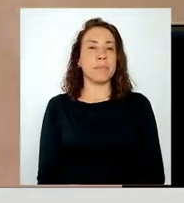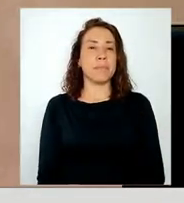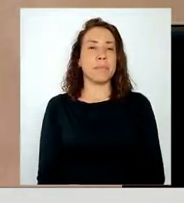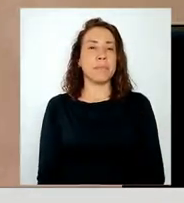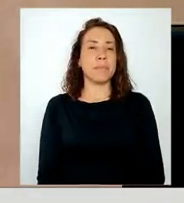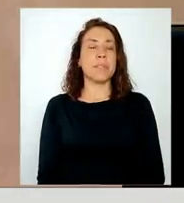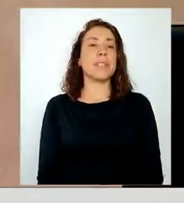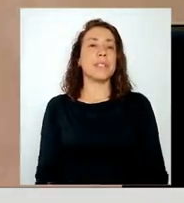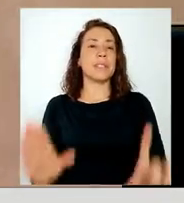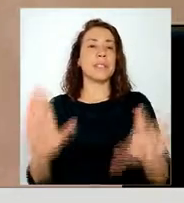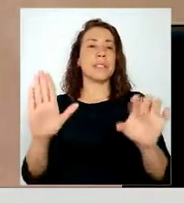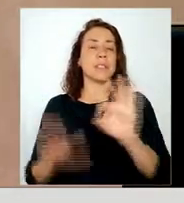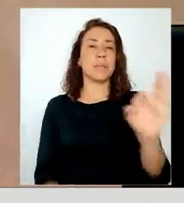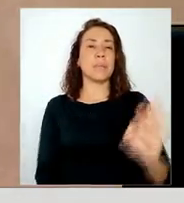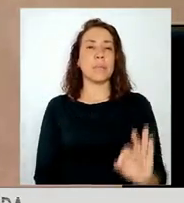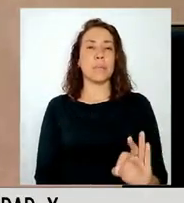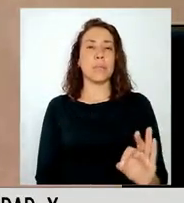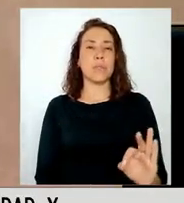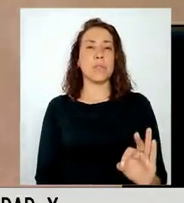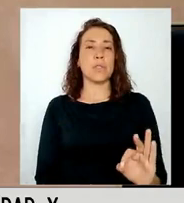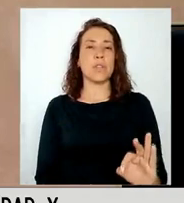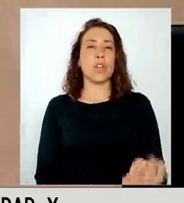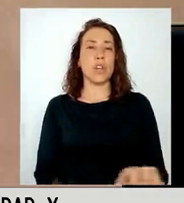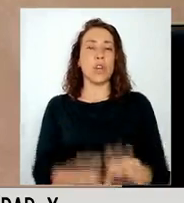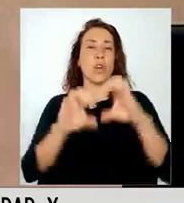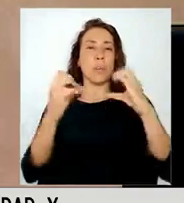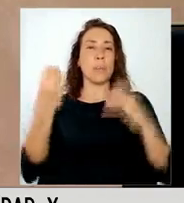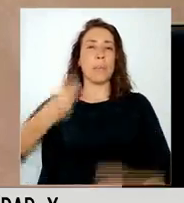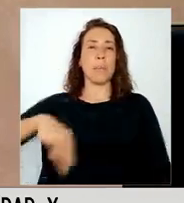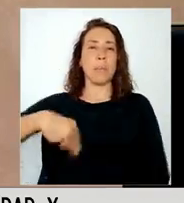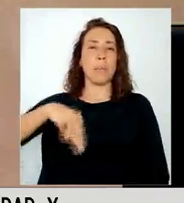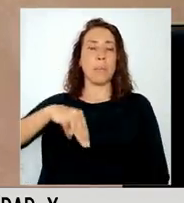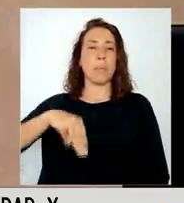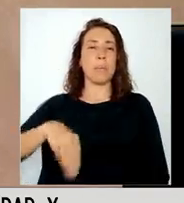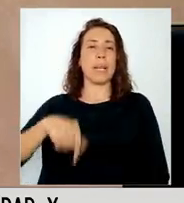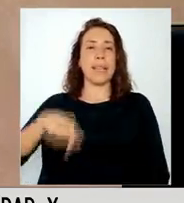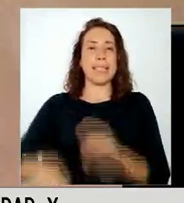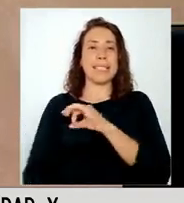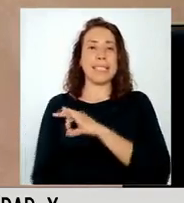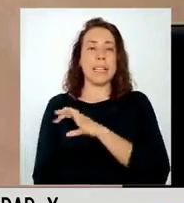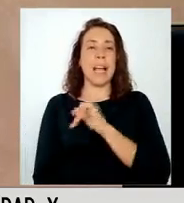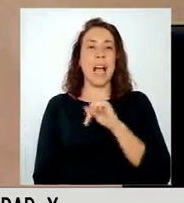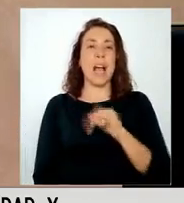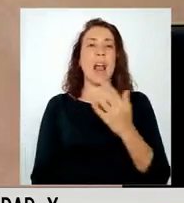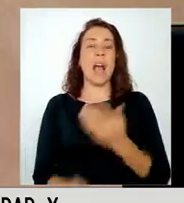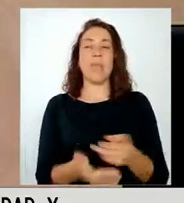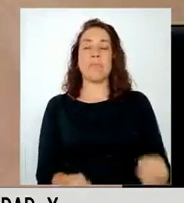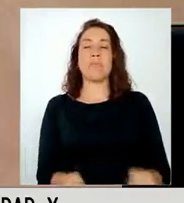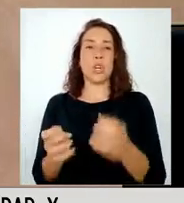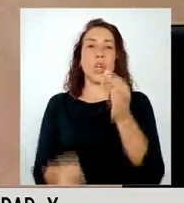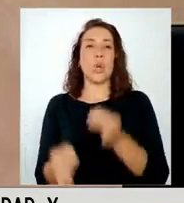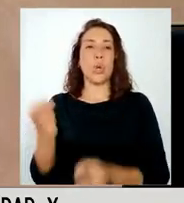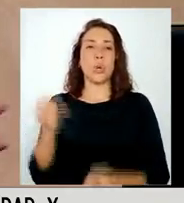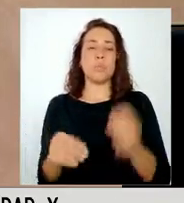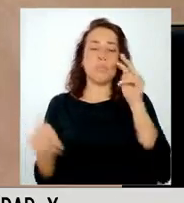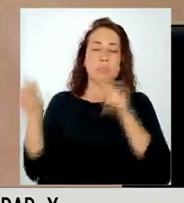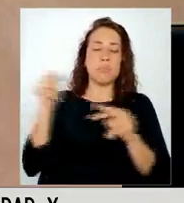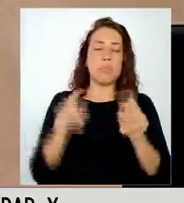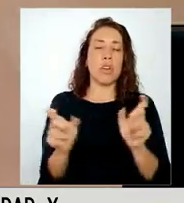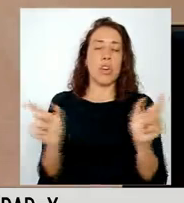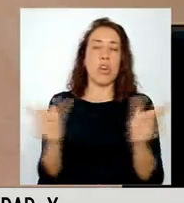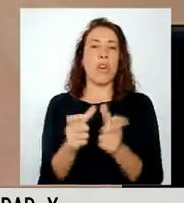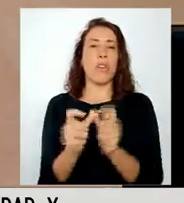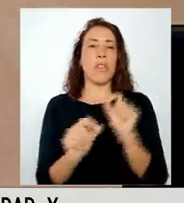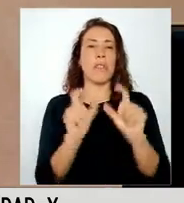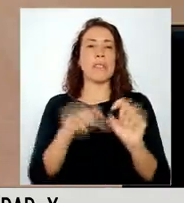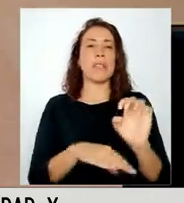de las corporaciones municipales en Chile hoy día están en la justicia o en análisis del Consejo defensa del estado por graves